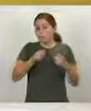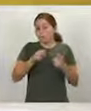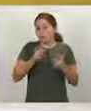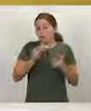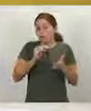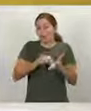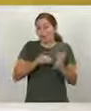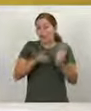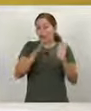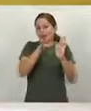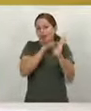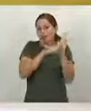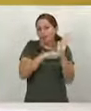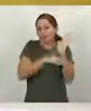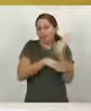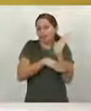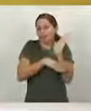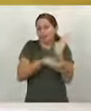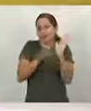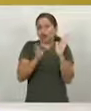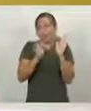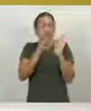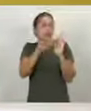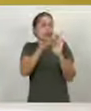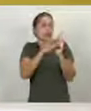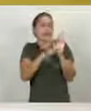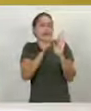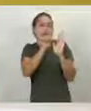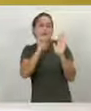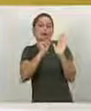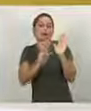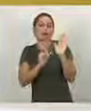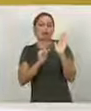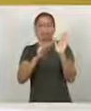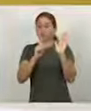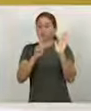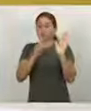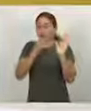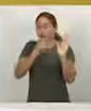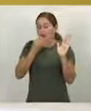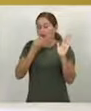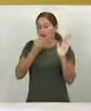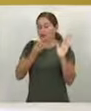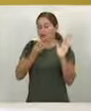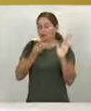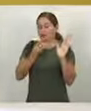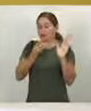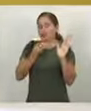las razones, solamente no estás argumentando, estás